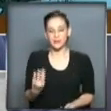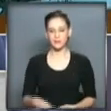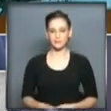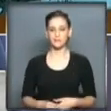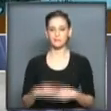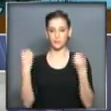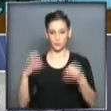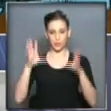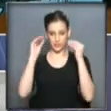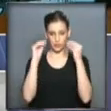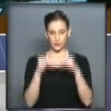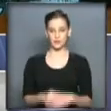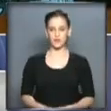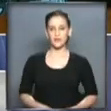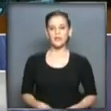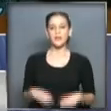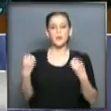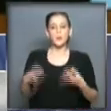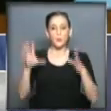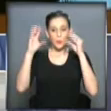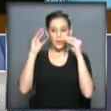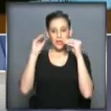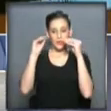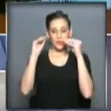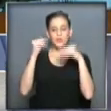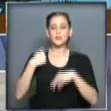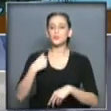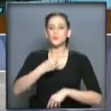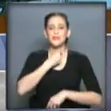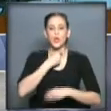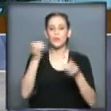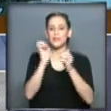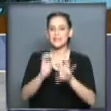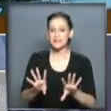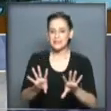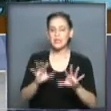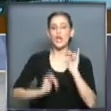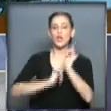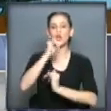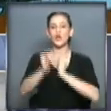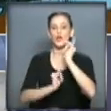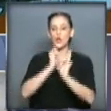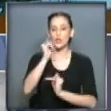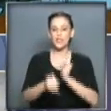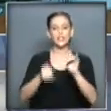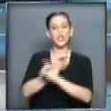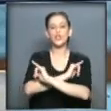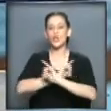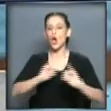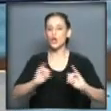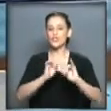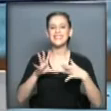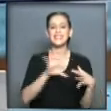noches. Buenas noches, Pablo. Y me gustaría arrancar contándoles una noticia